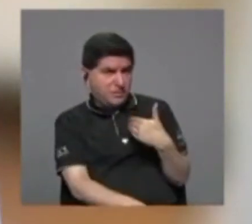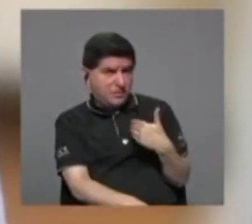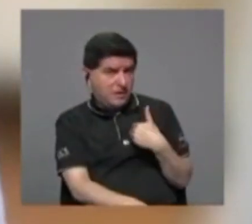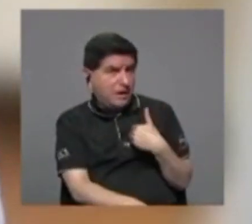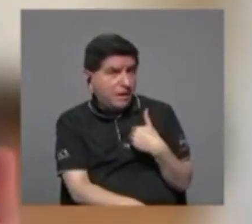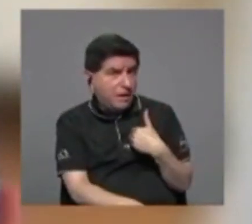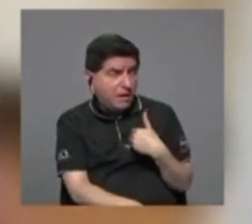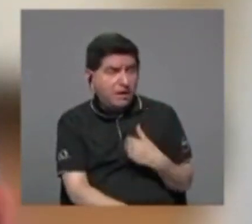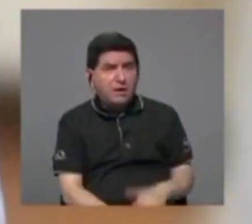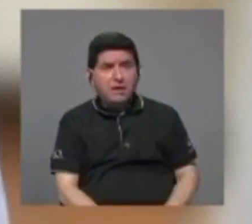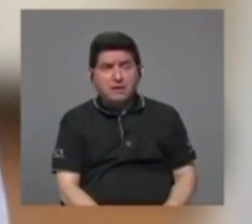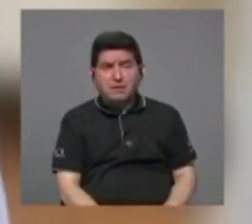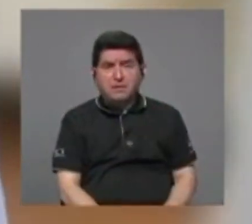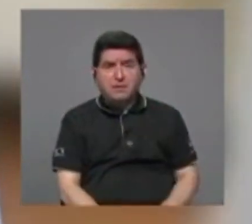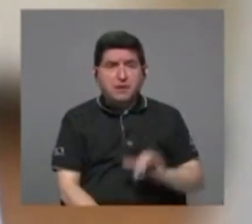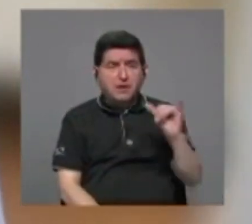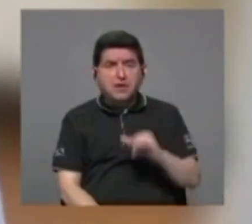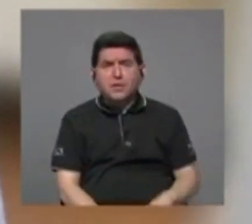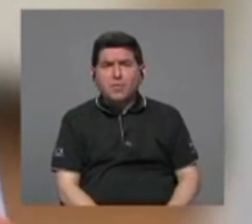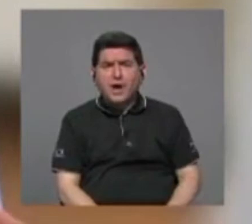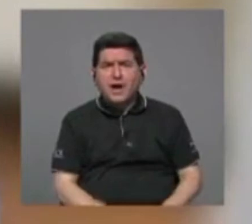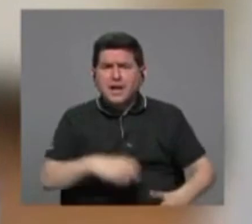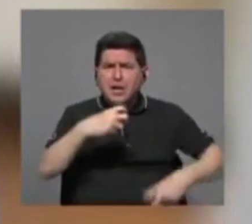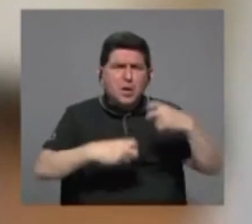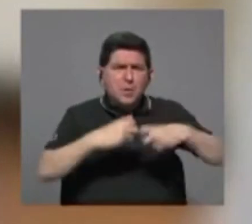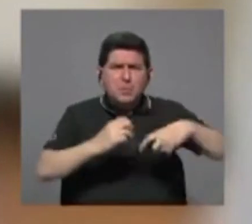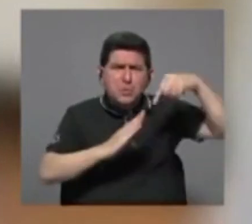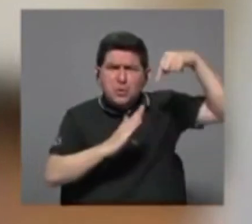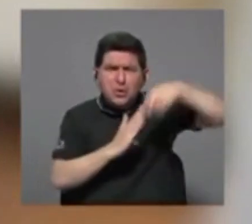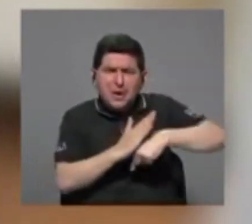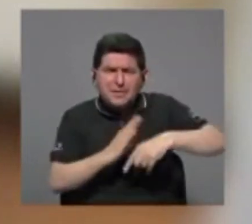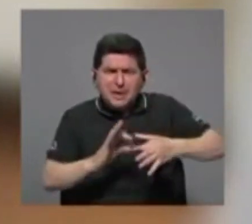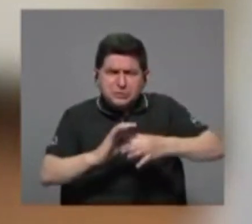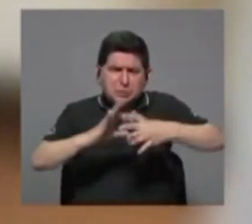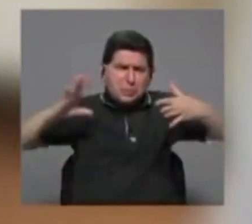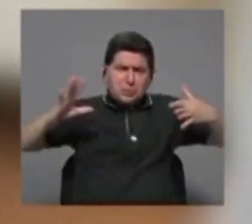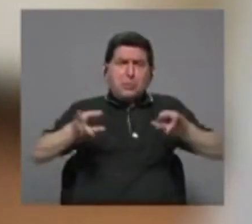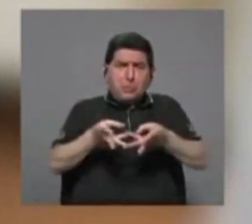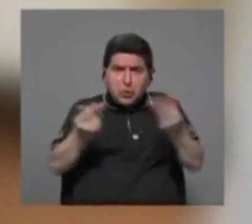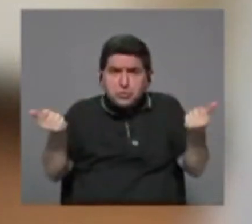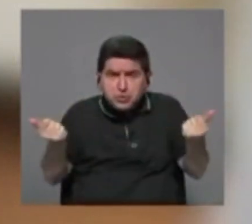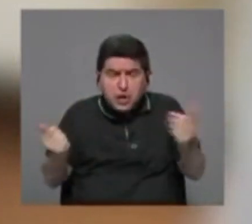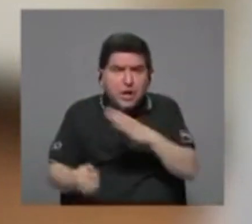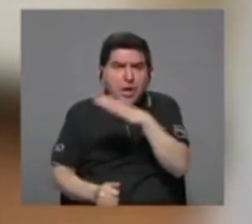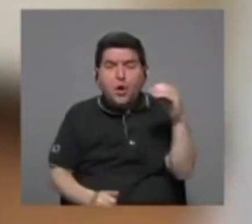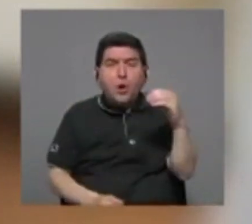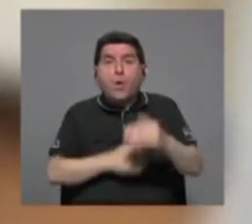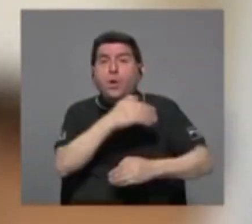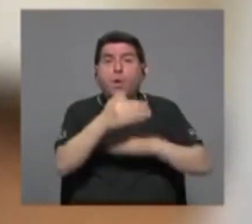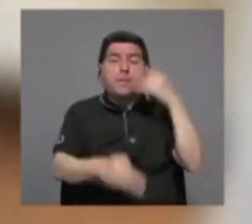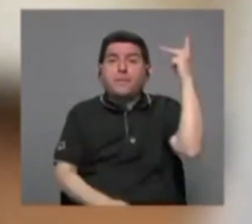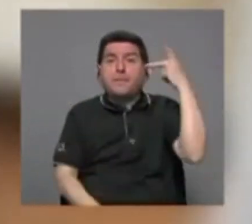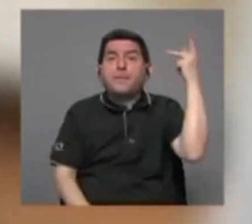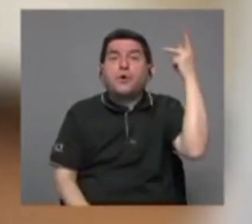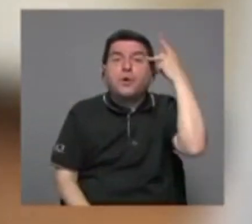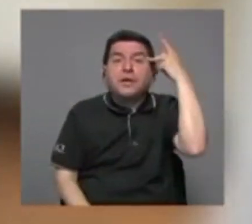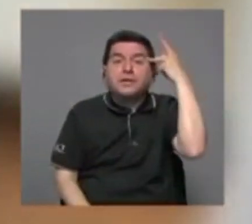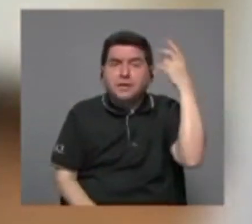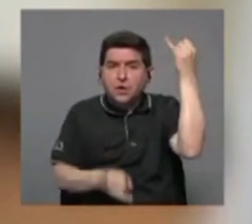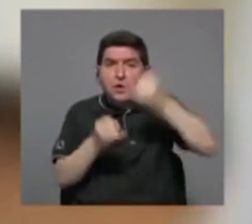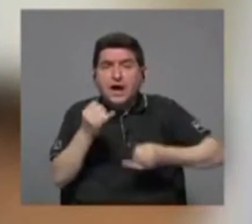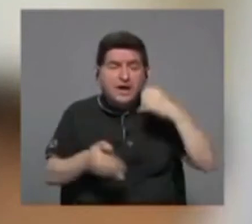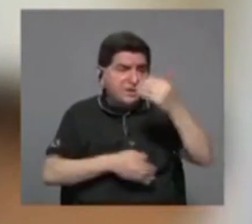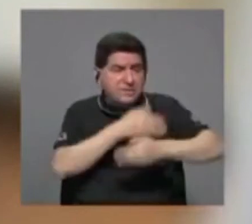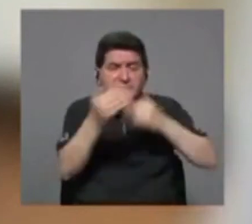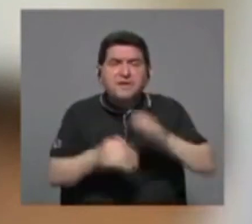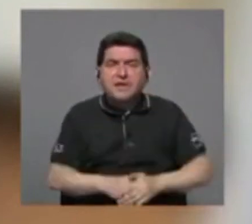¿Cuán intensos son los conflictos que nos desunen? Pero también tiene que ver con un proceso político, porque al final ese proceso